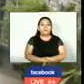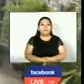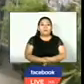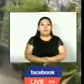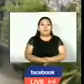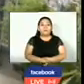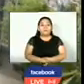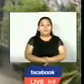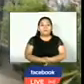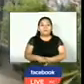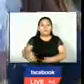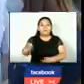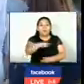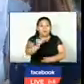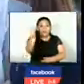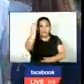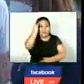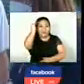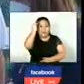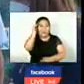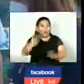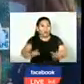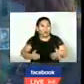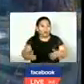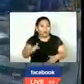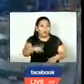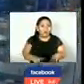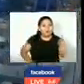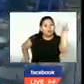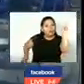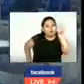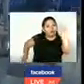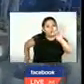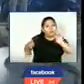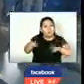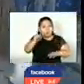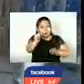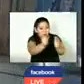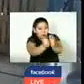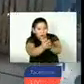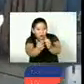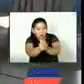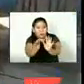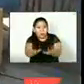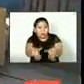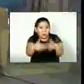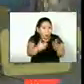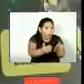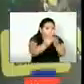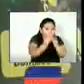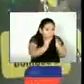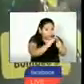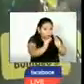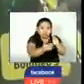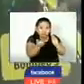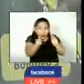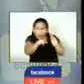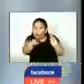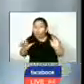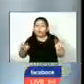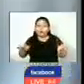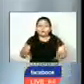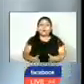Conozca cómo estuvo la jornada en las zonas del área metropolitana de San Salvador, que resultaron afectadas por la suspensión del servicio de agua potable.